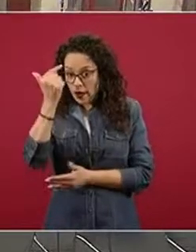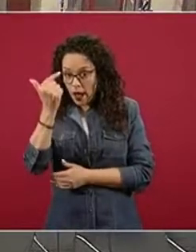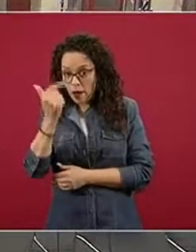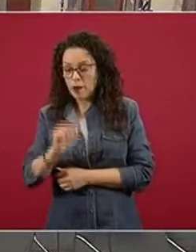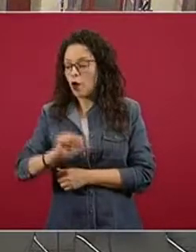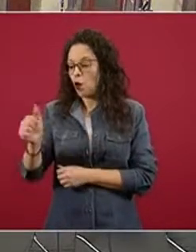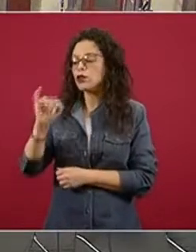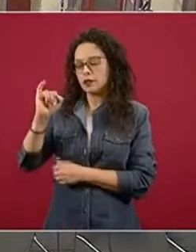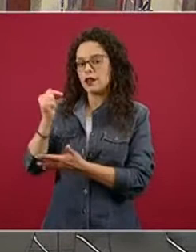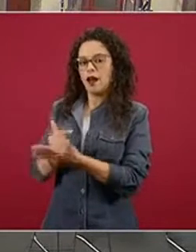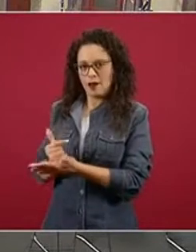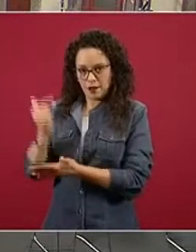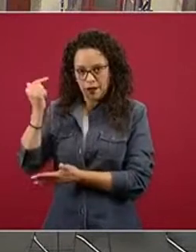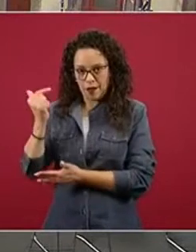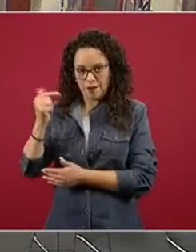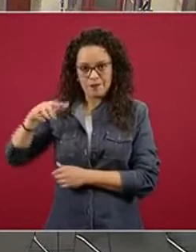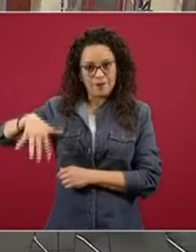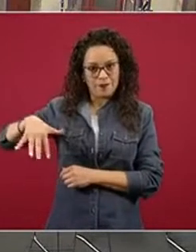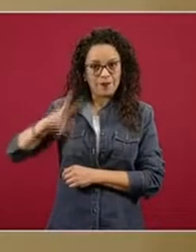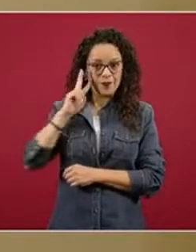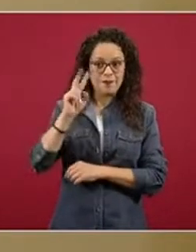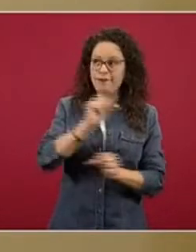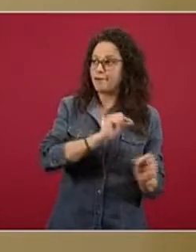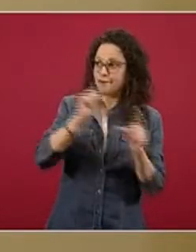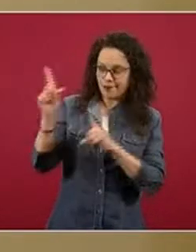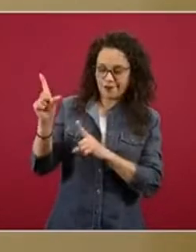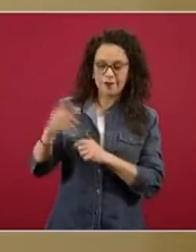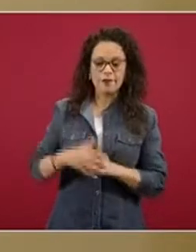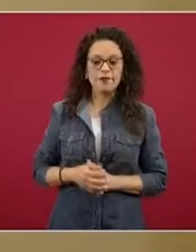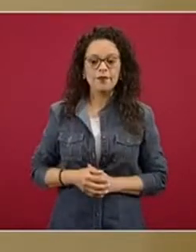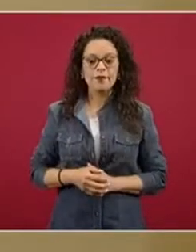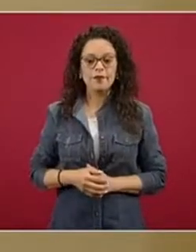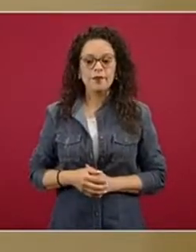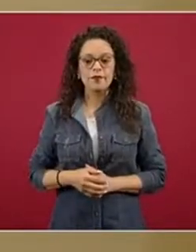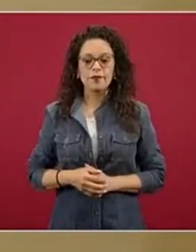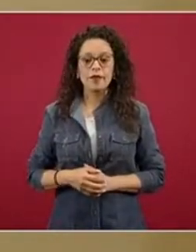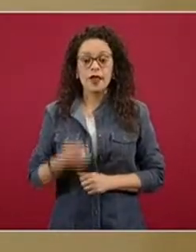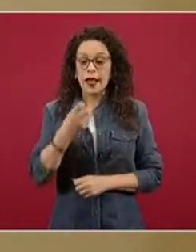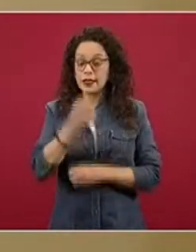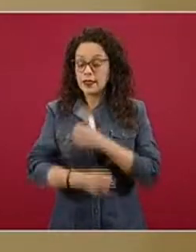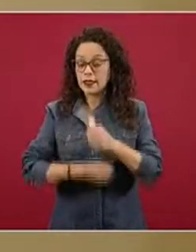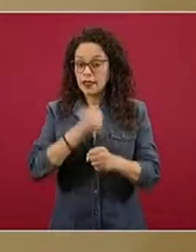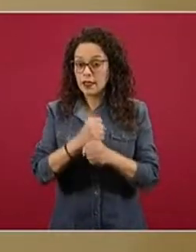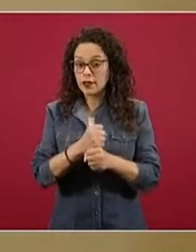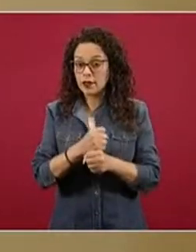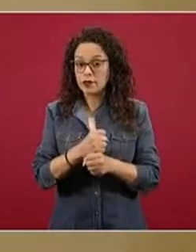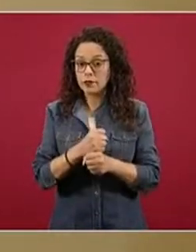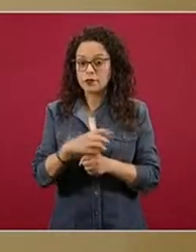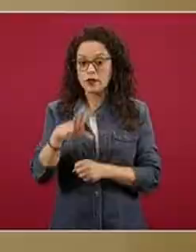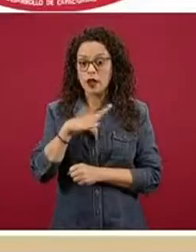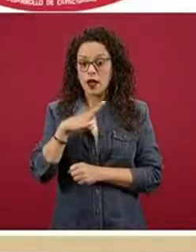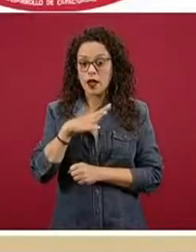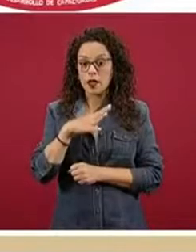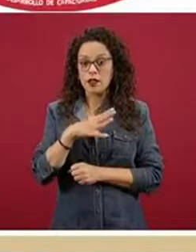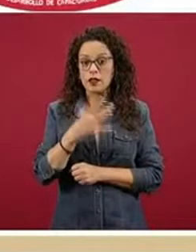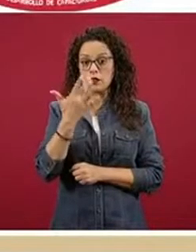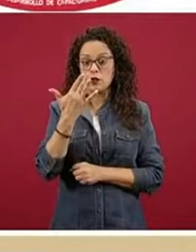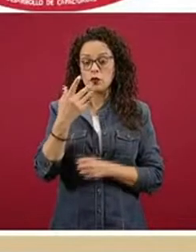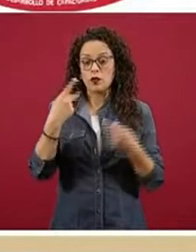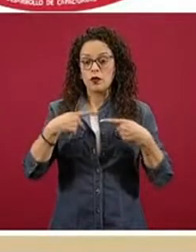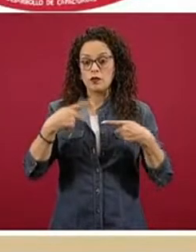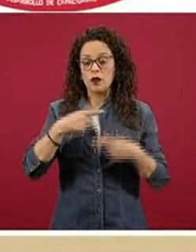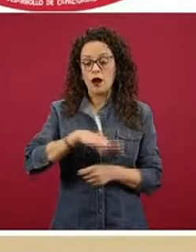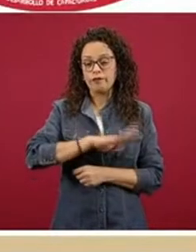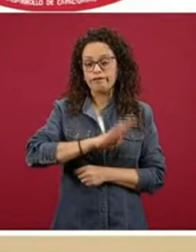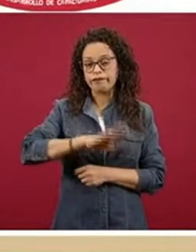lámina anterior ustedes pudieron ver que nosotros decíamos que en este año tenemos 50 defunciones de dengue. Todos